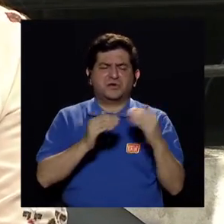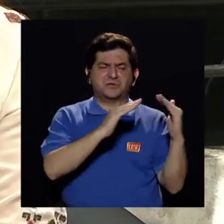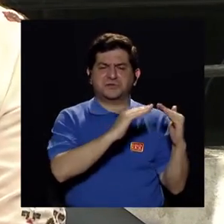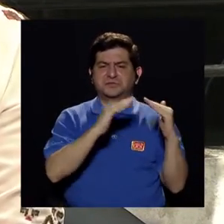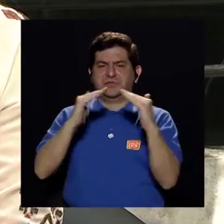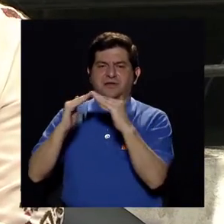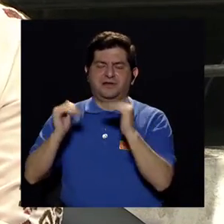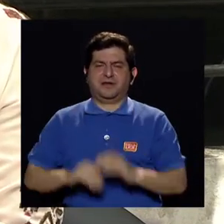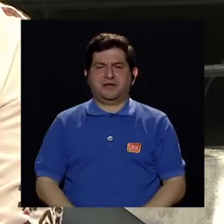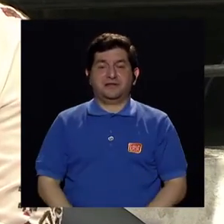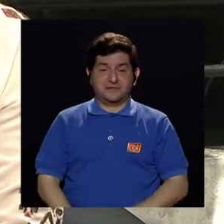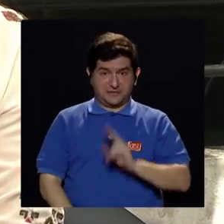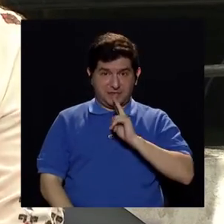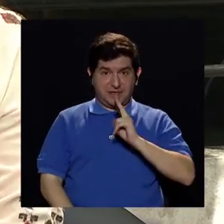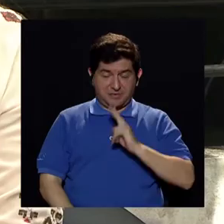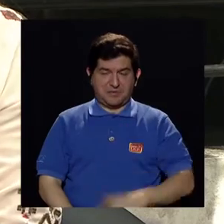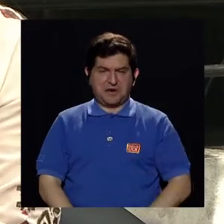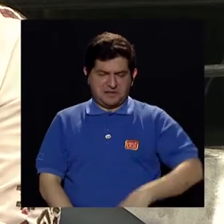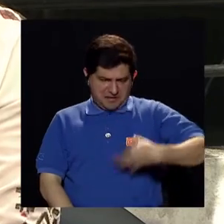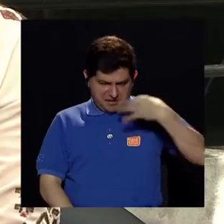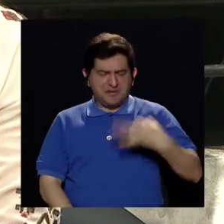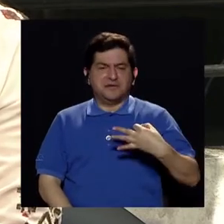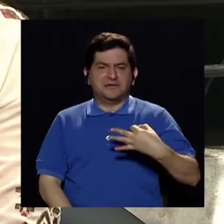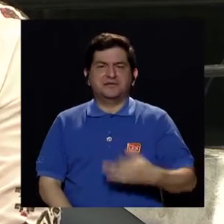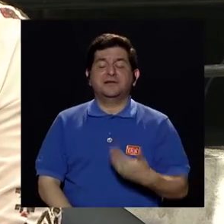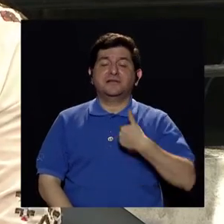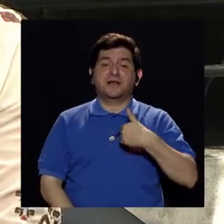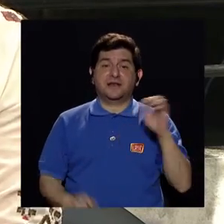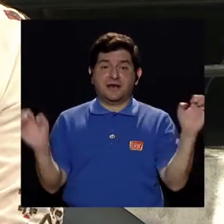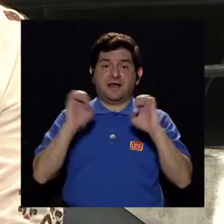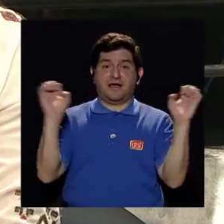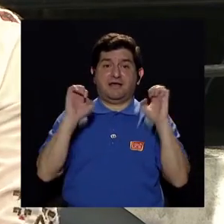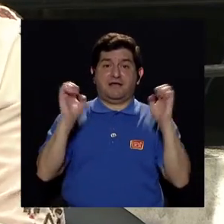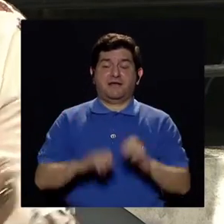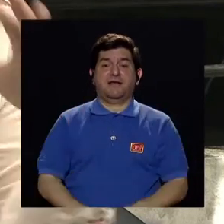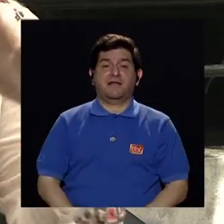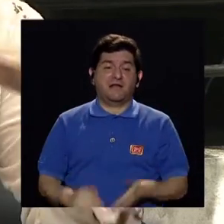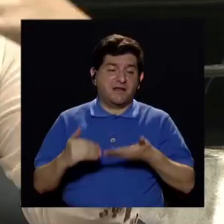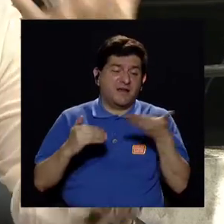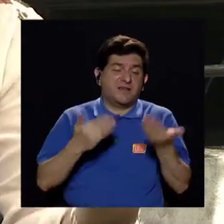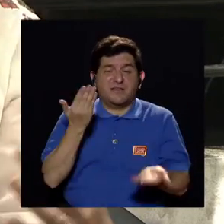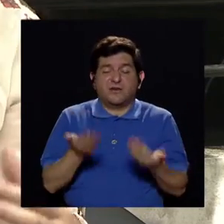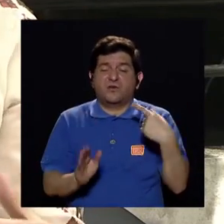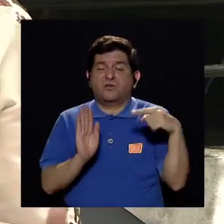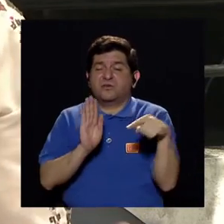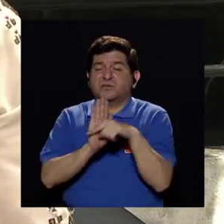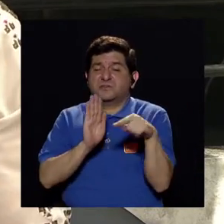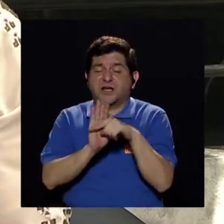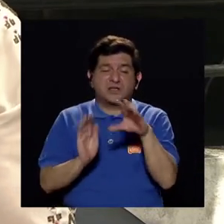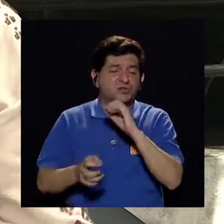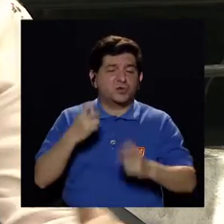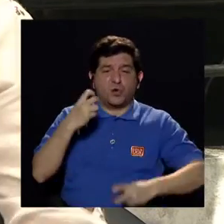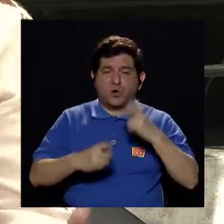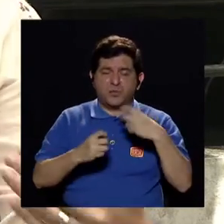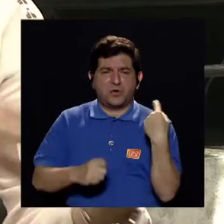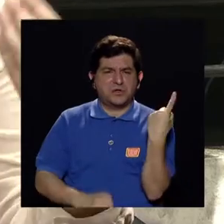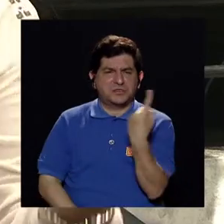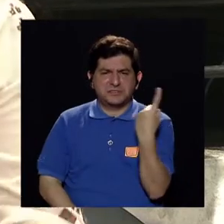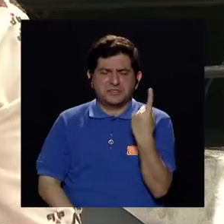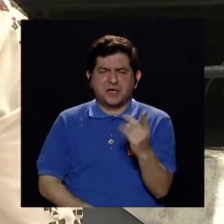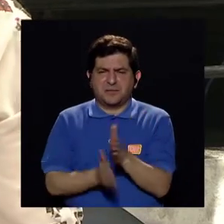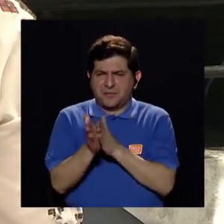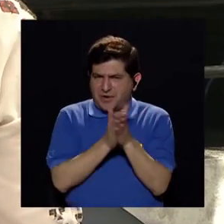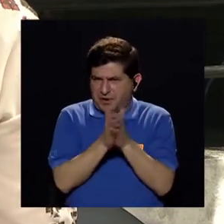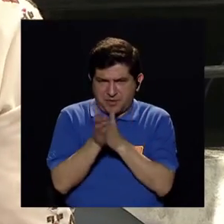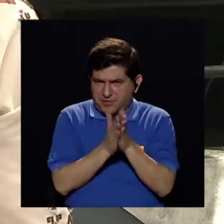en nuestro hogar para ser realmente íntegros, para sacar esa energía de esas cosas negativas o esos problemas, sacar siempre más